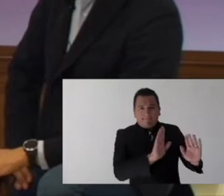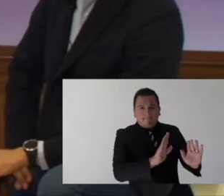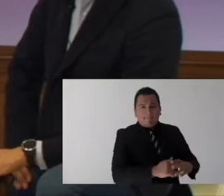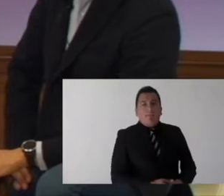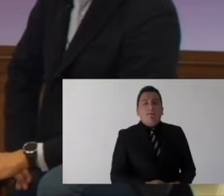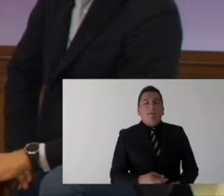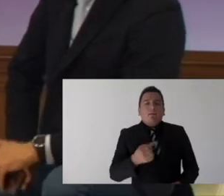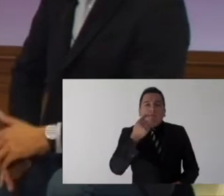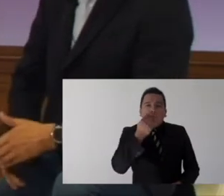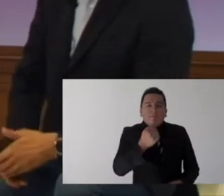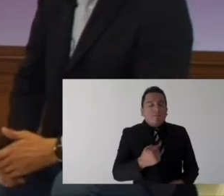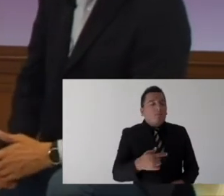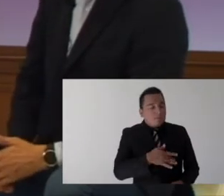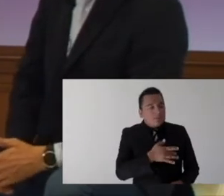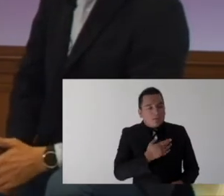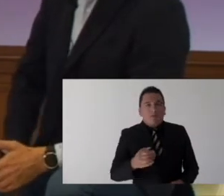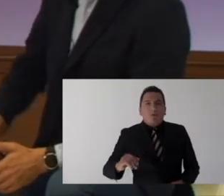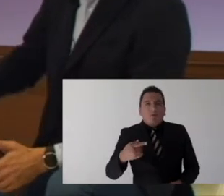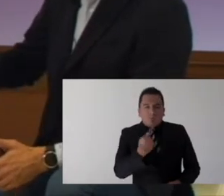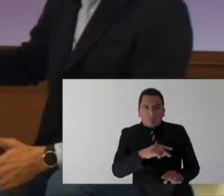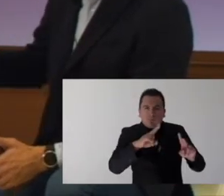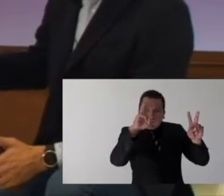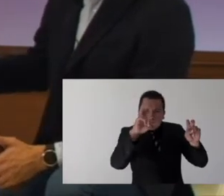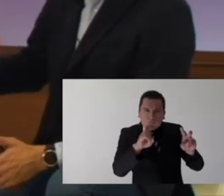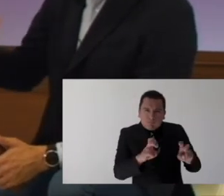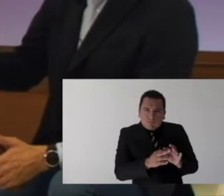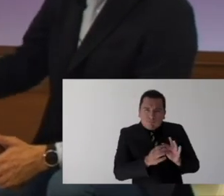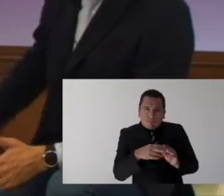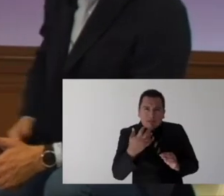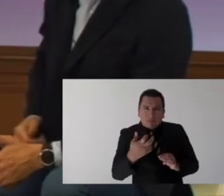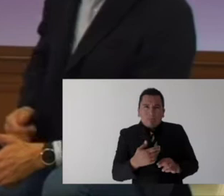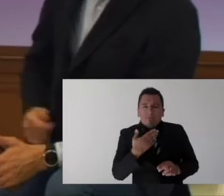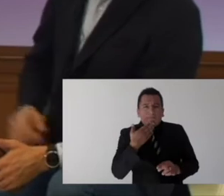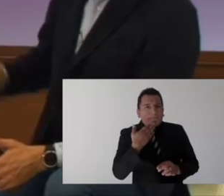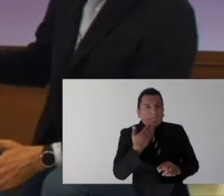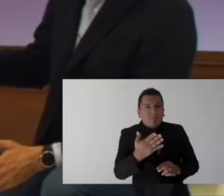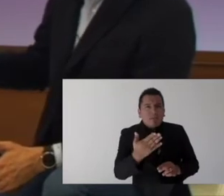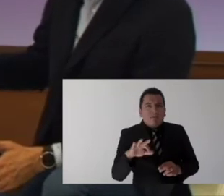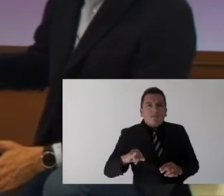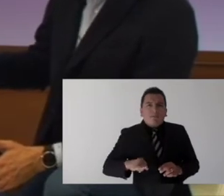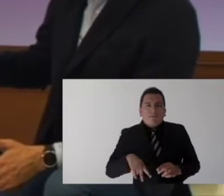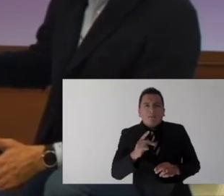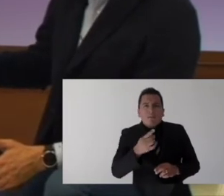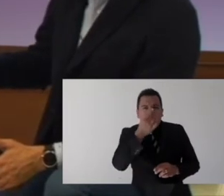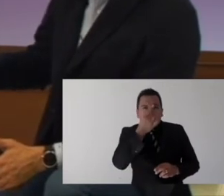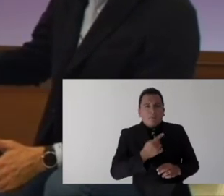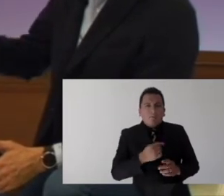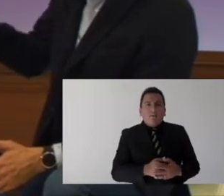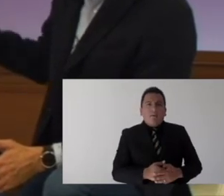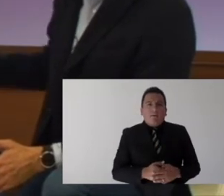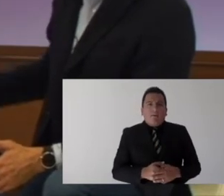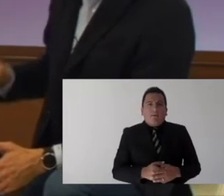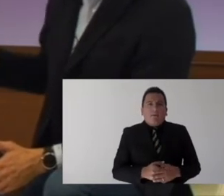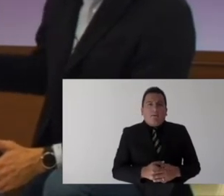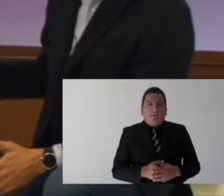parece muy interesante esto que nos comentas de los esfuerzos que están realizando en distintos temas. ¿Cuáles son, antes de